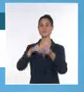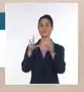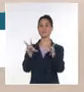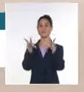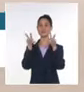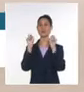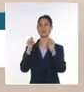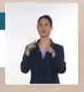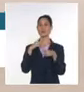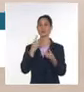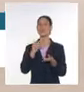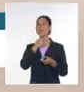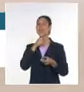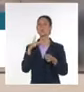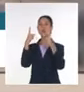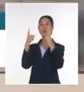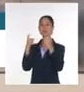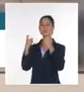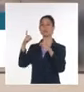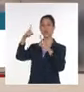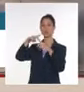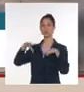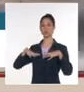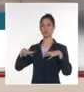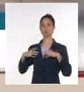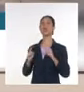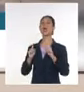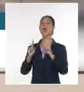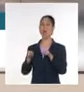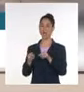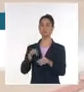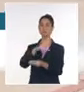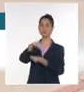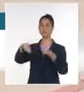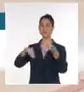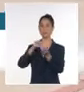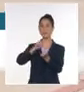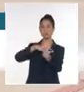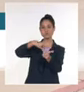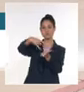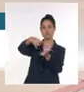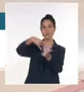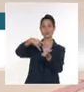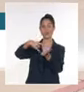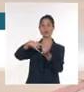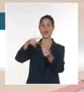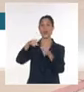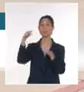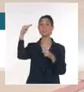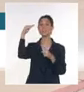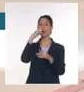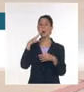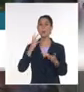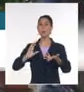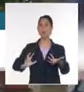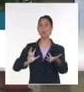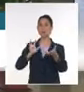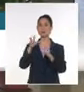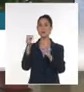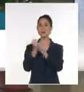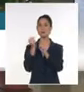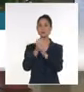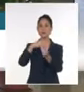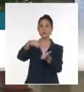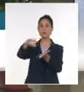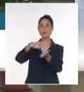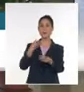necesidades de los turistas y con una infraestructura digital más cómoda. Este moderno sistema agiliza y simplifica los procesos de solicitud y gestión